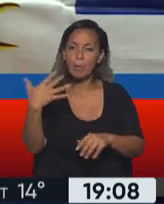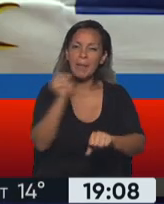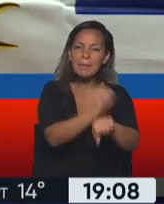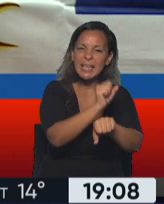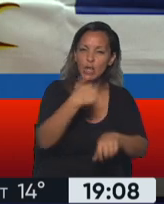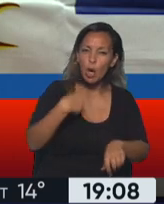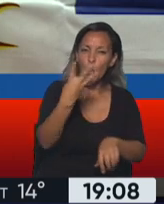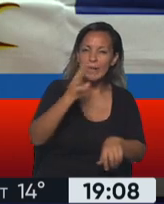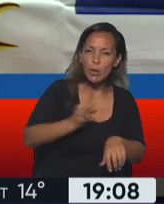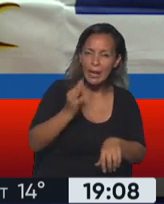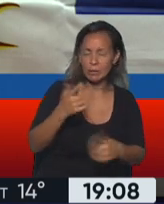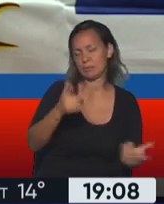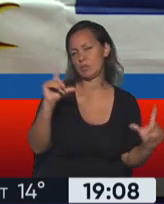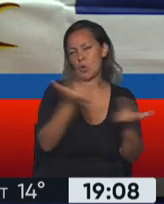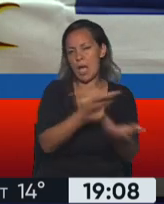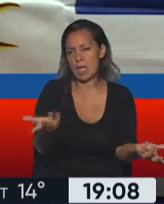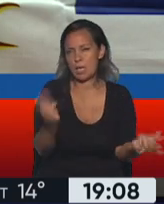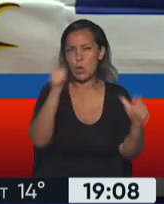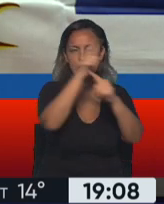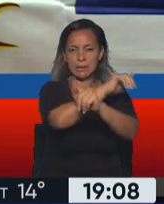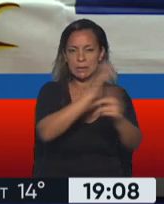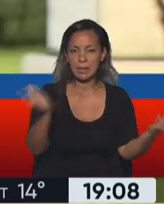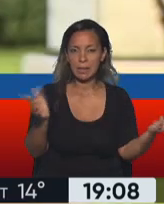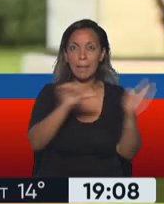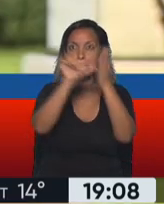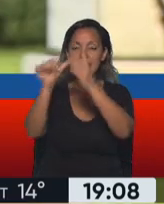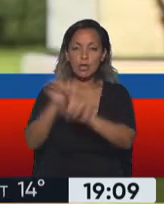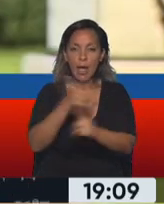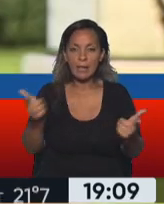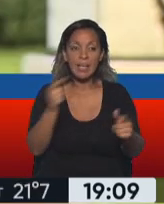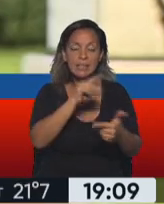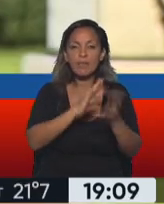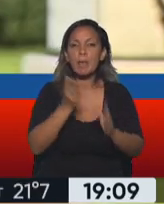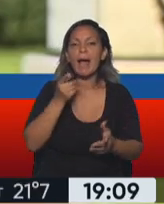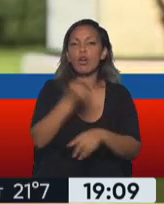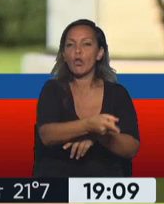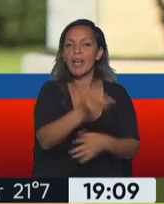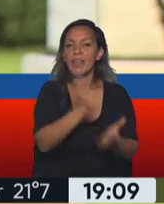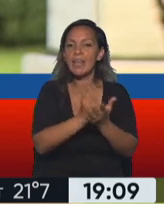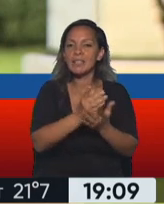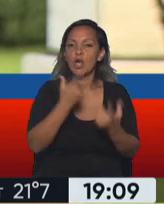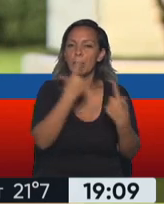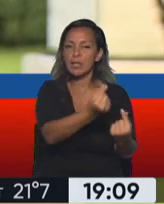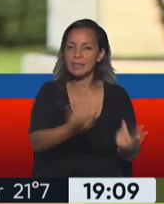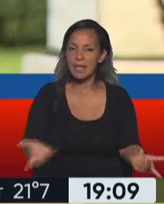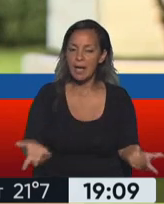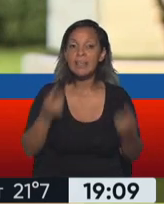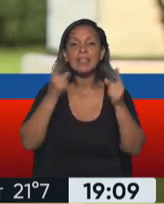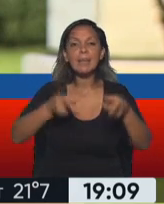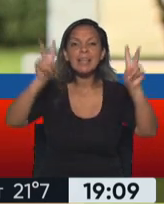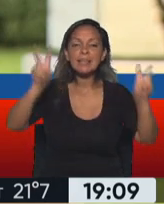disparate, en ninguna parte del mundo está, pero atacaron contra el derecho de huelga. También en el tema de lo que es los